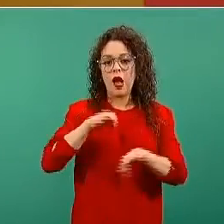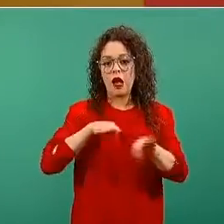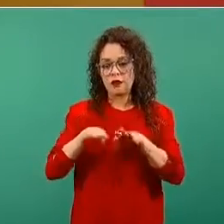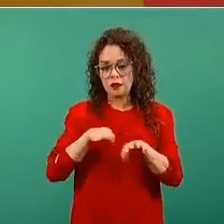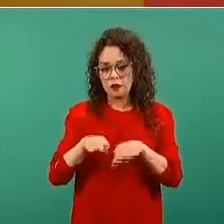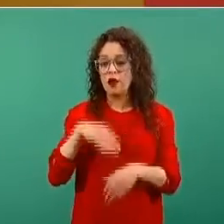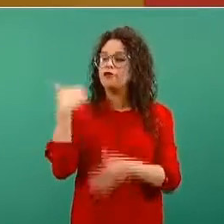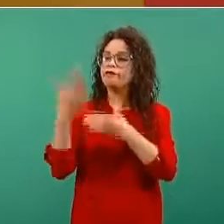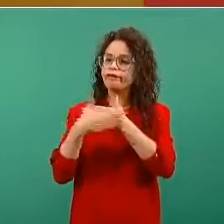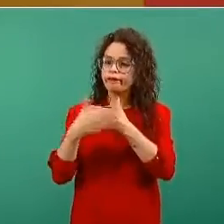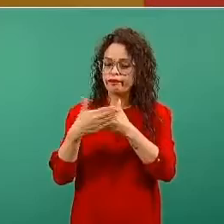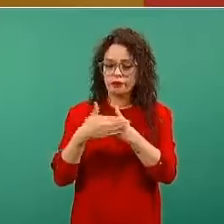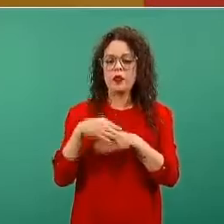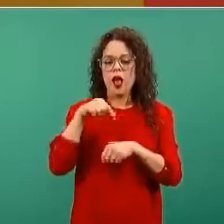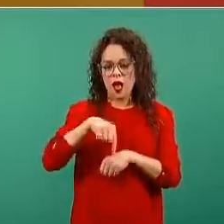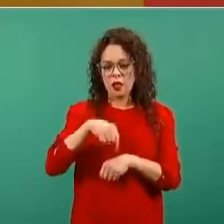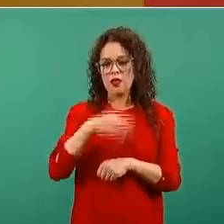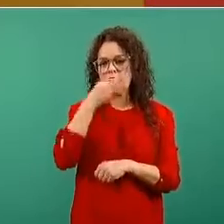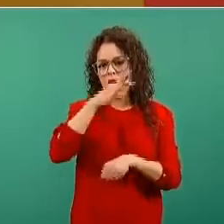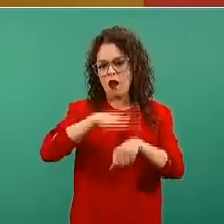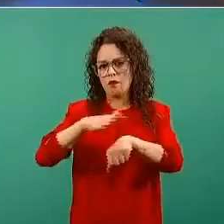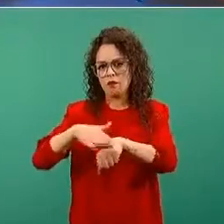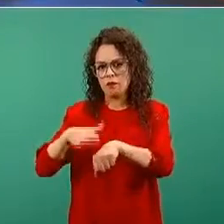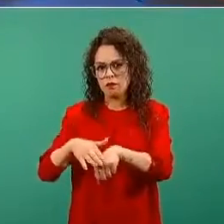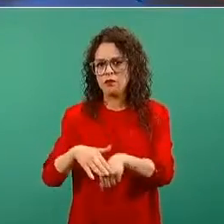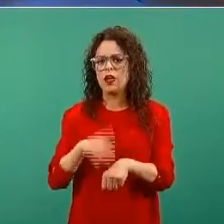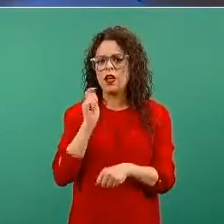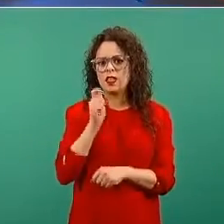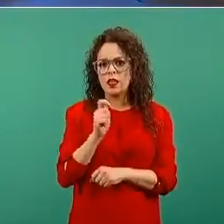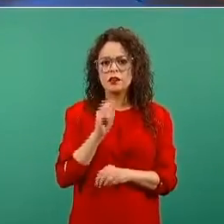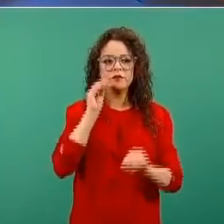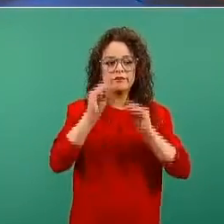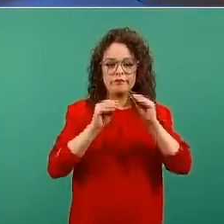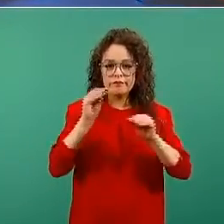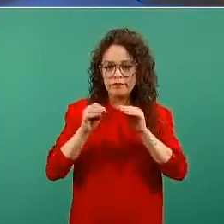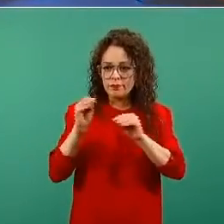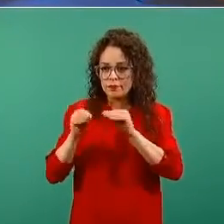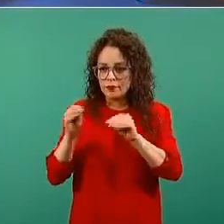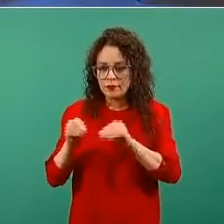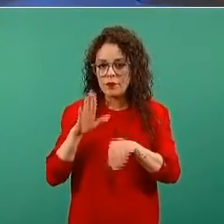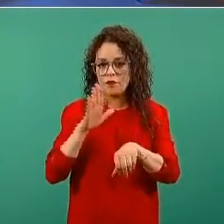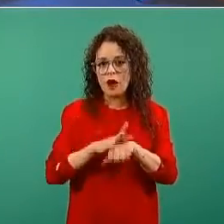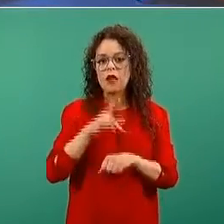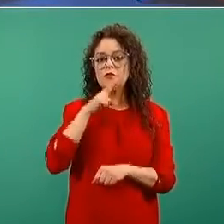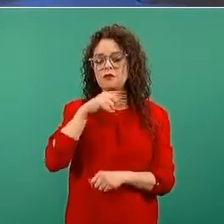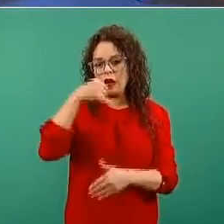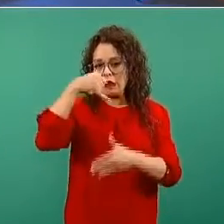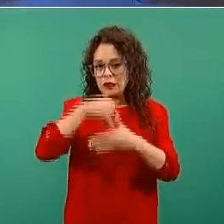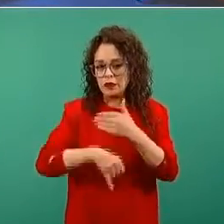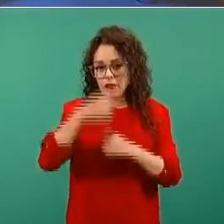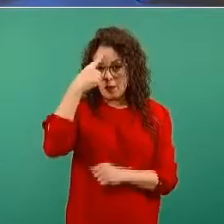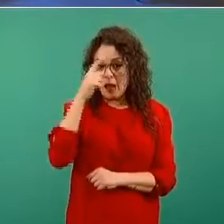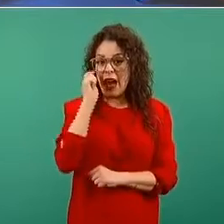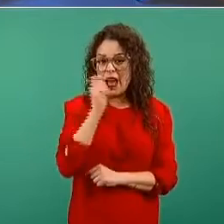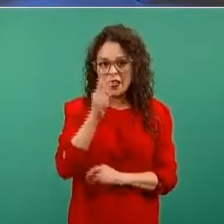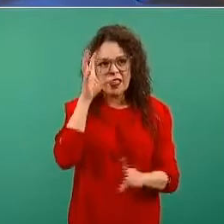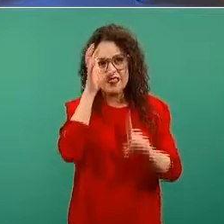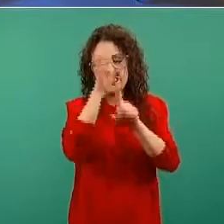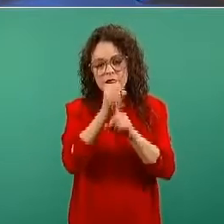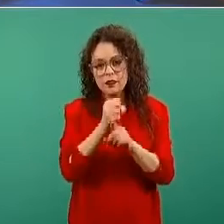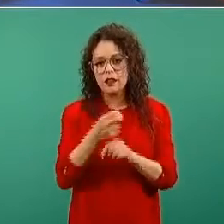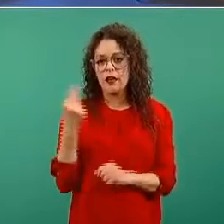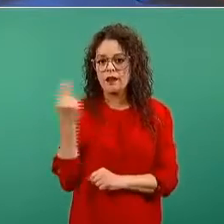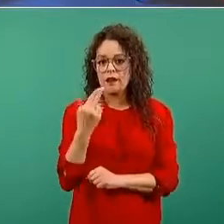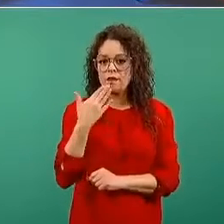seguiremos anunciando, algunas mejorías muy profundas que tienen que ver con la intención de tener una